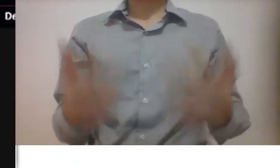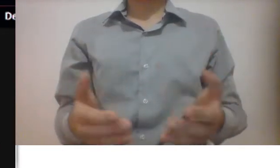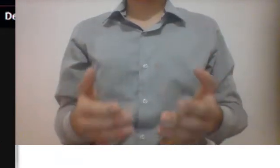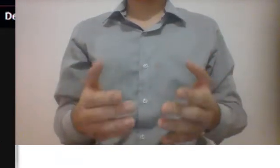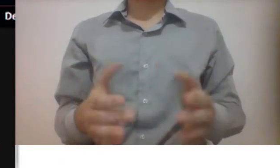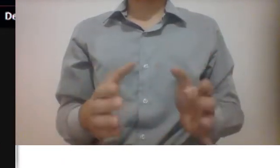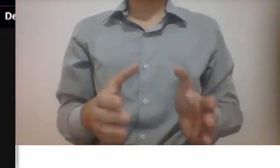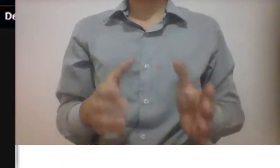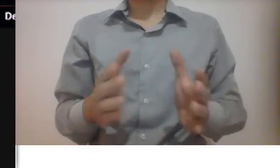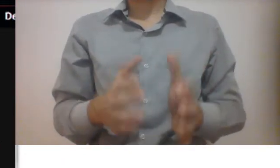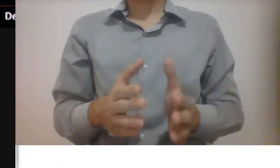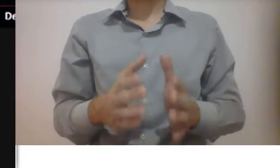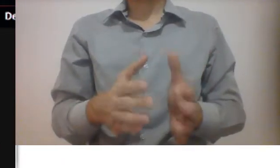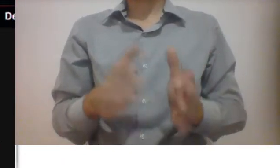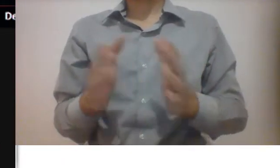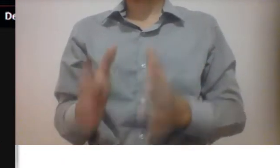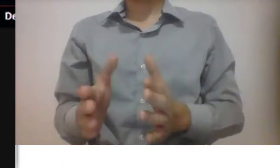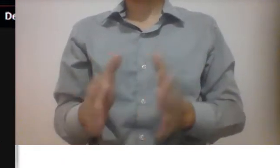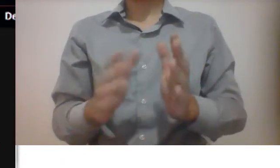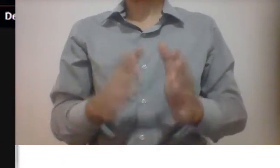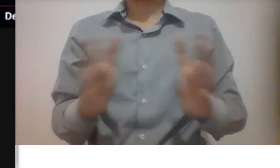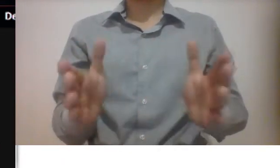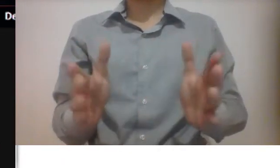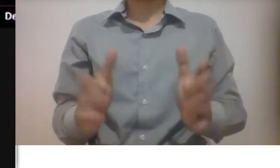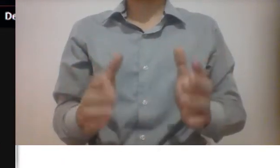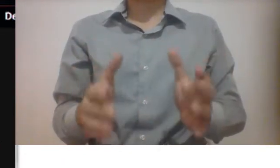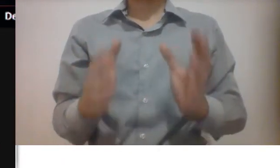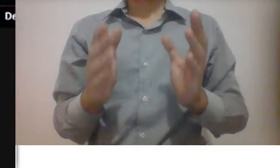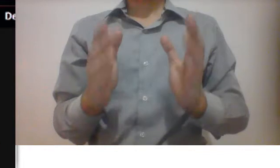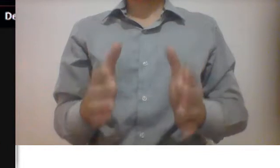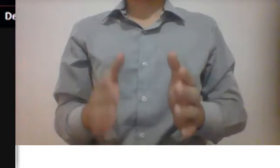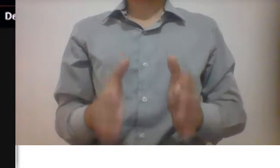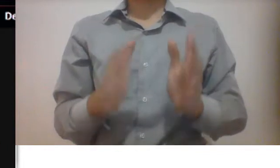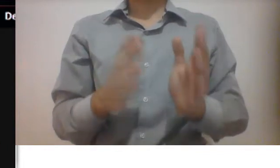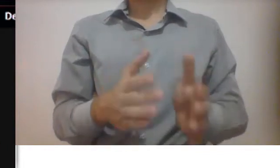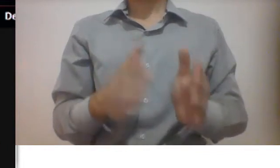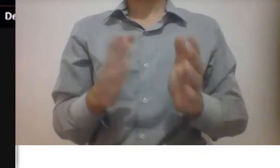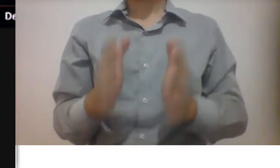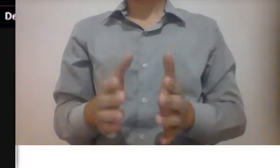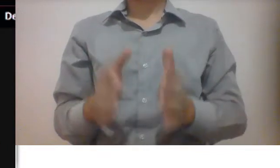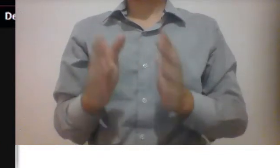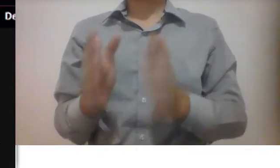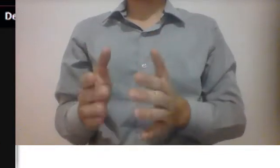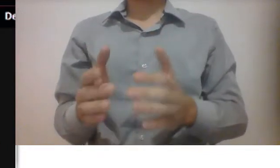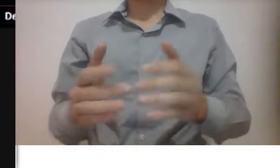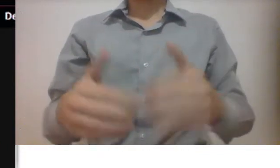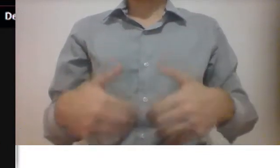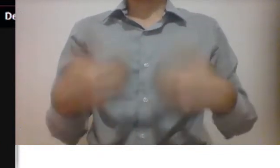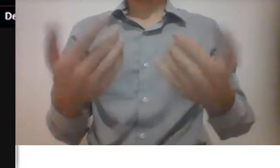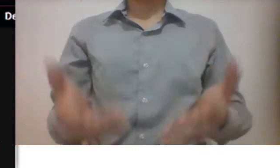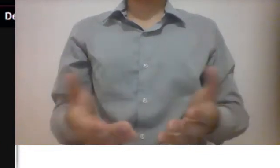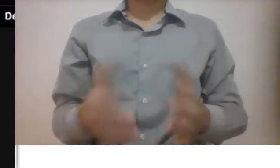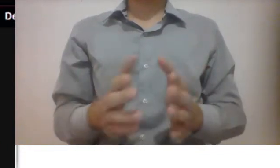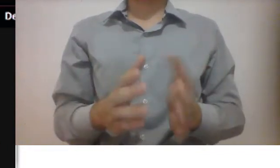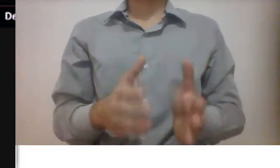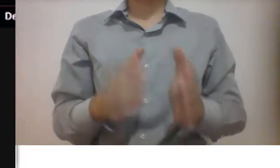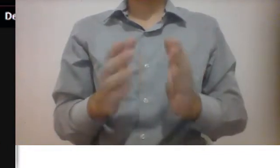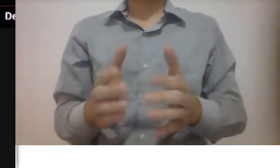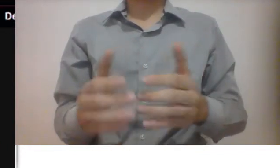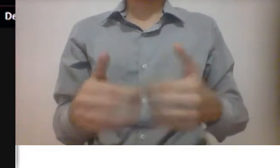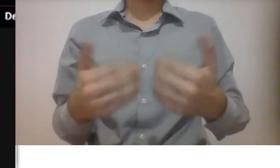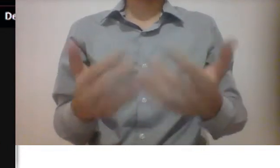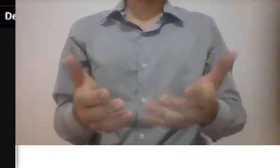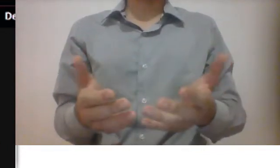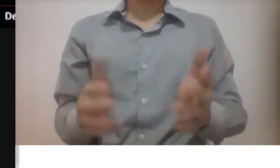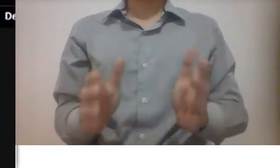dentro de ese patrimonio se encontraba una mansión, sí, tal como lo escucharon, una mansión de 15 millones de pesos que se presume que fue